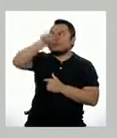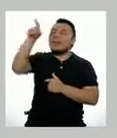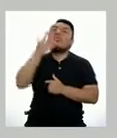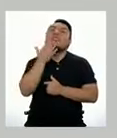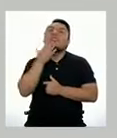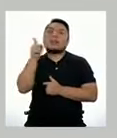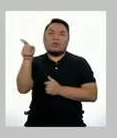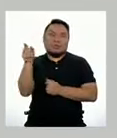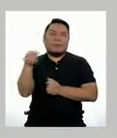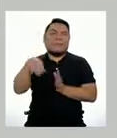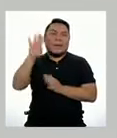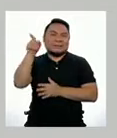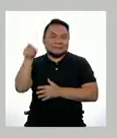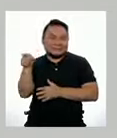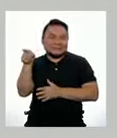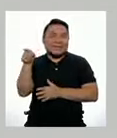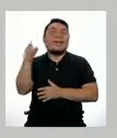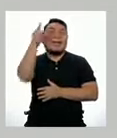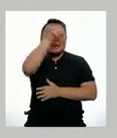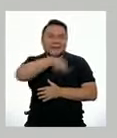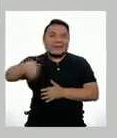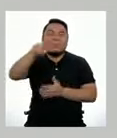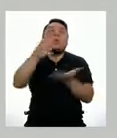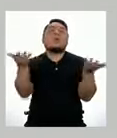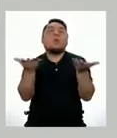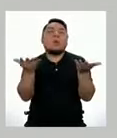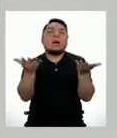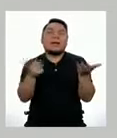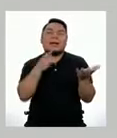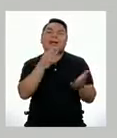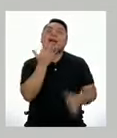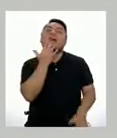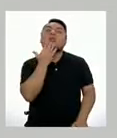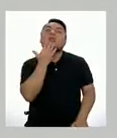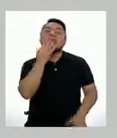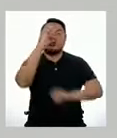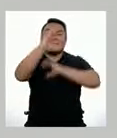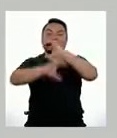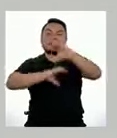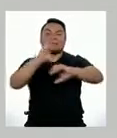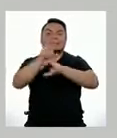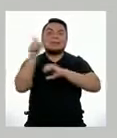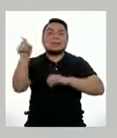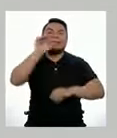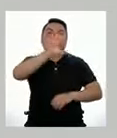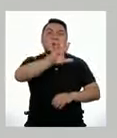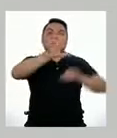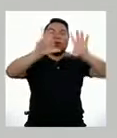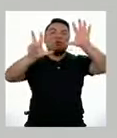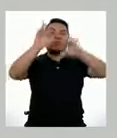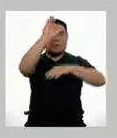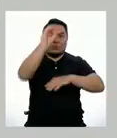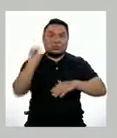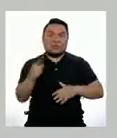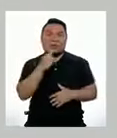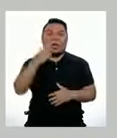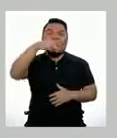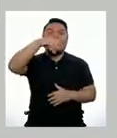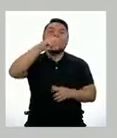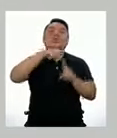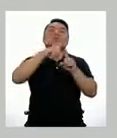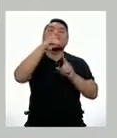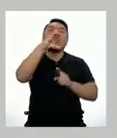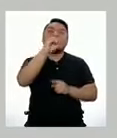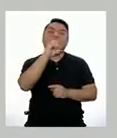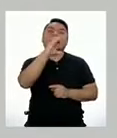sectores? Así es, muy bien. El sector de color celeste corresponde al 58% de monóxido de carbono.